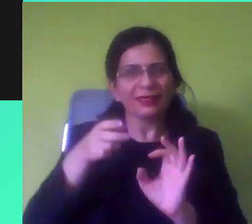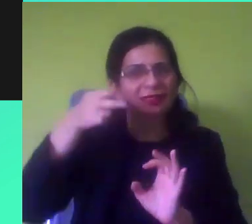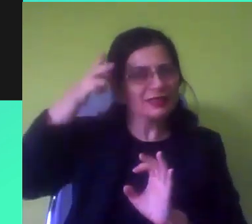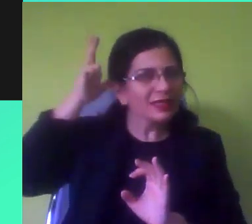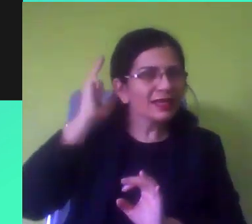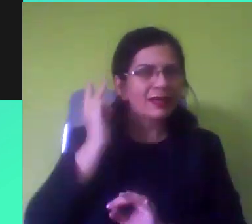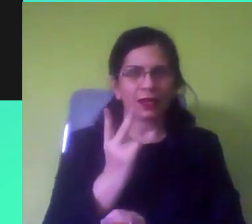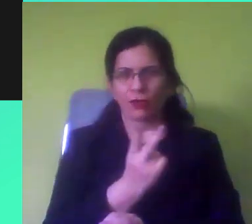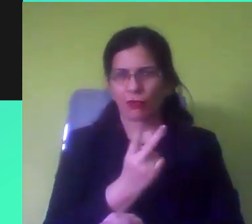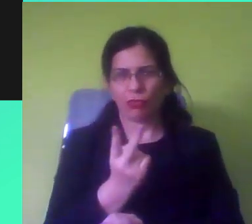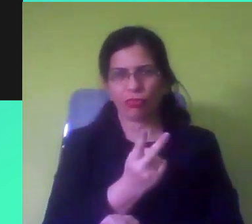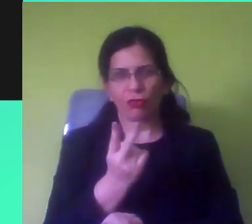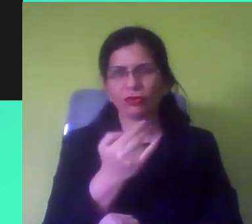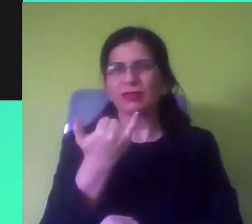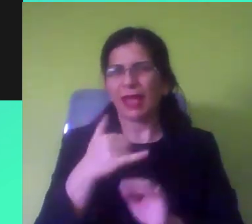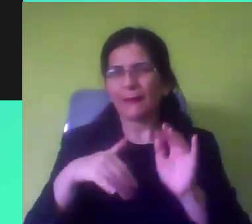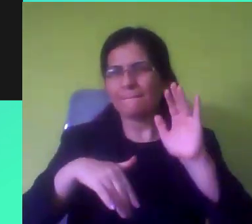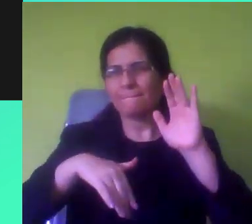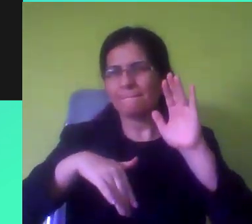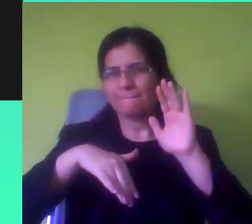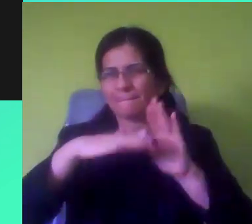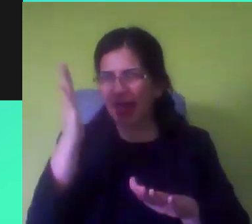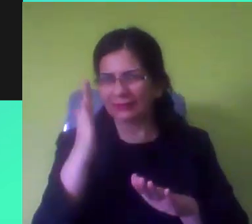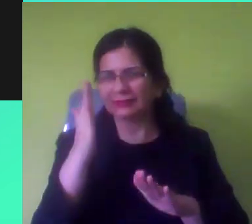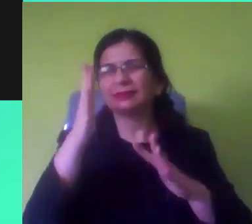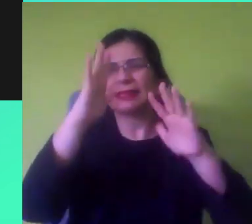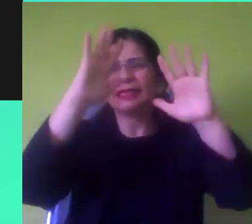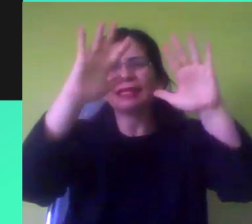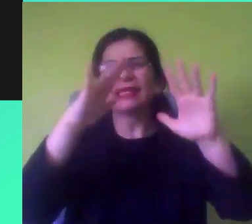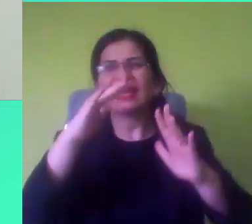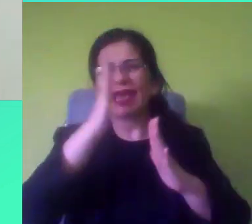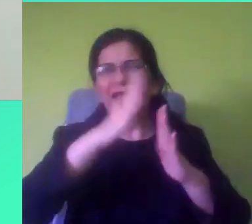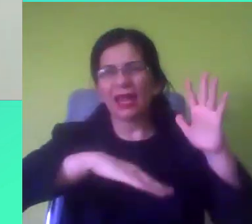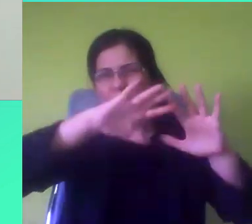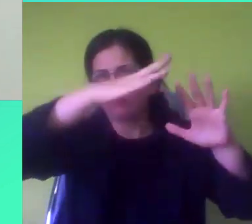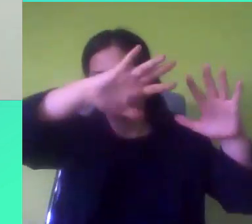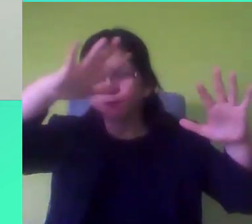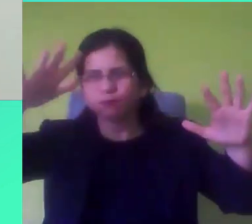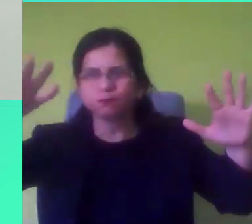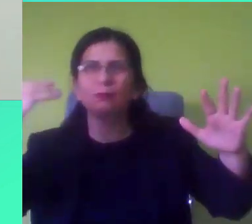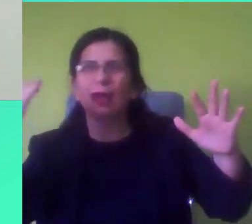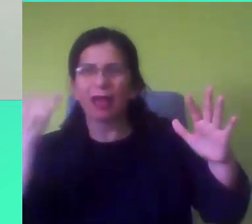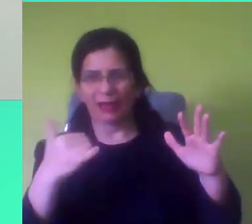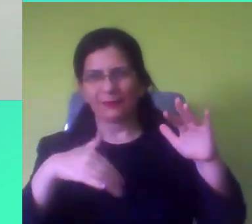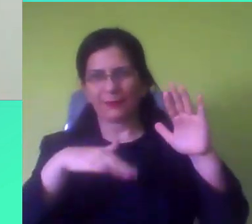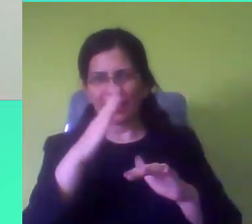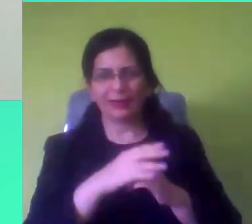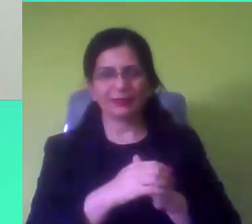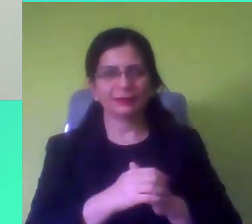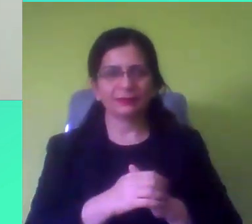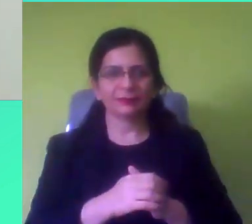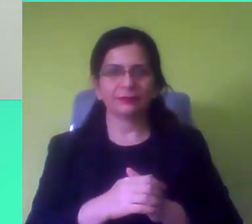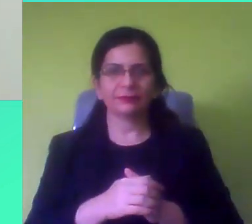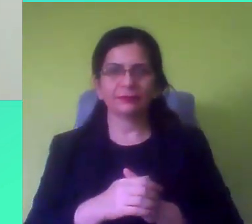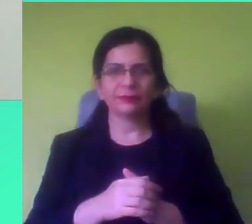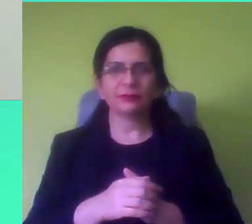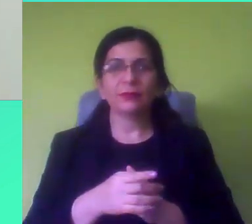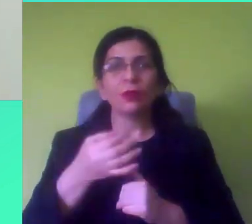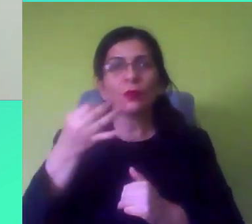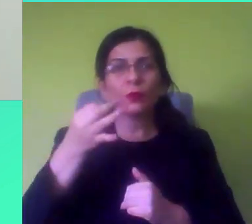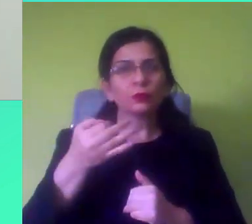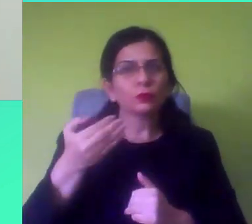países andinos que presentan mayor superficie cubierta por hielo, cubierta por glaciares. Pero no fue hasta el